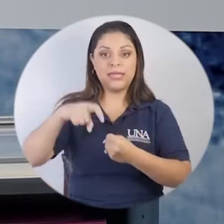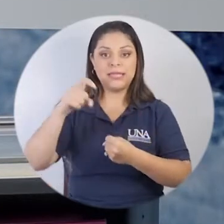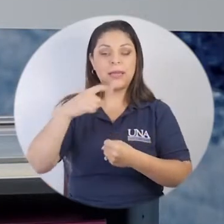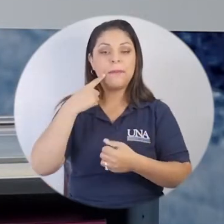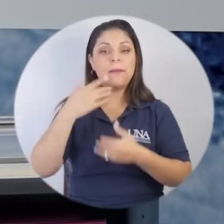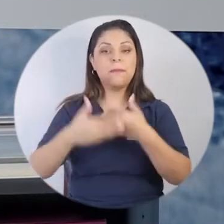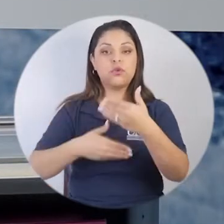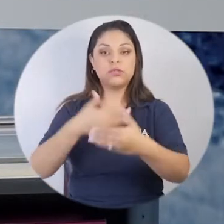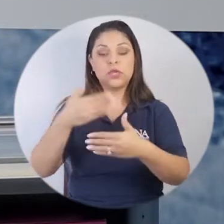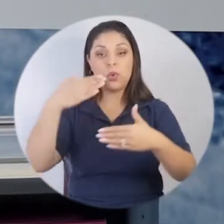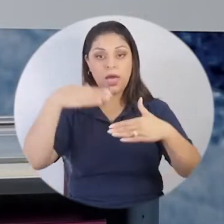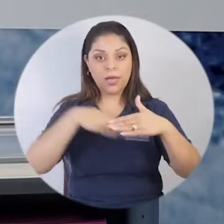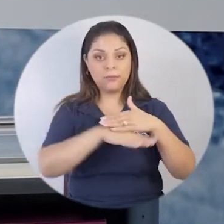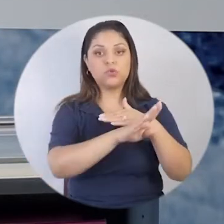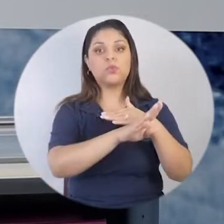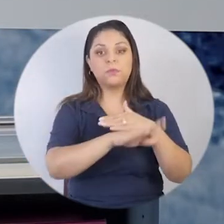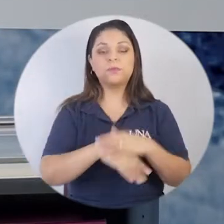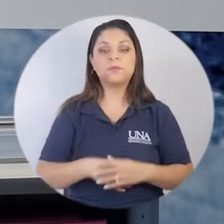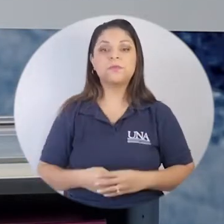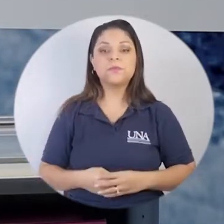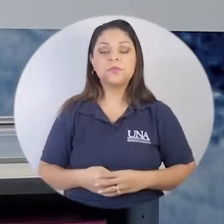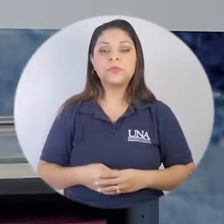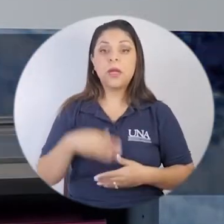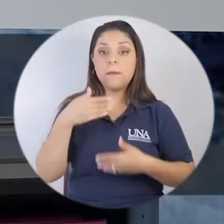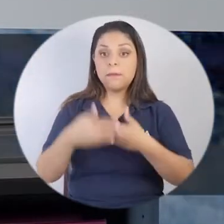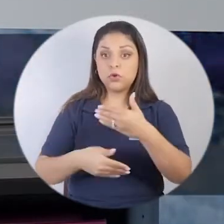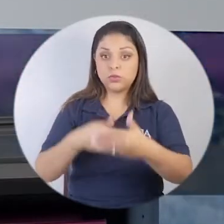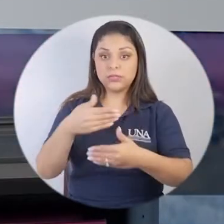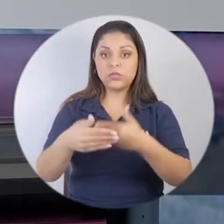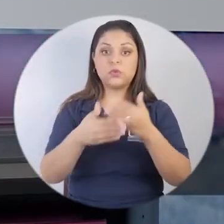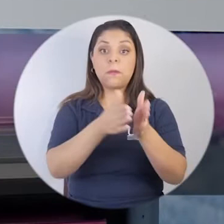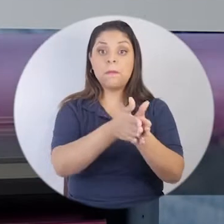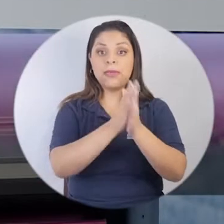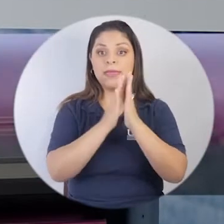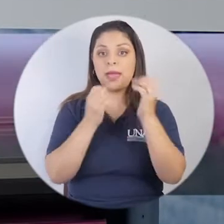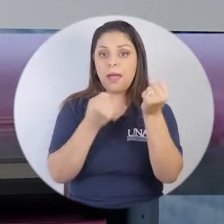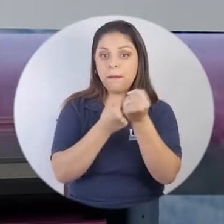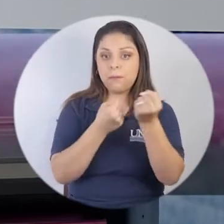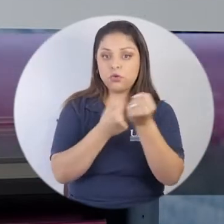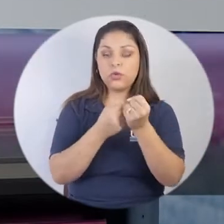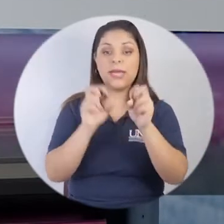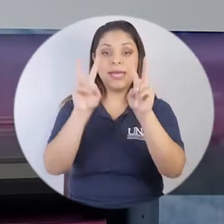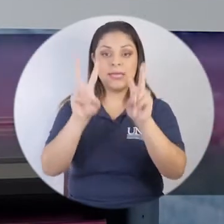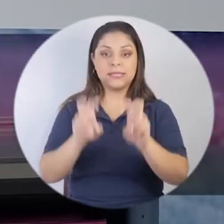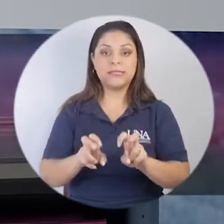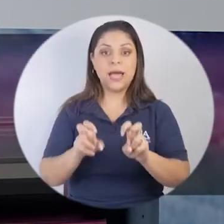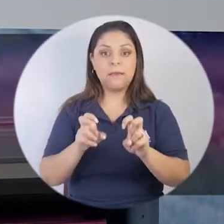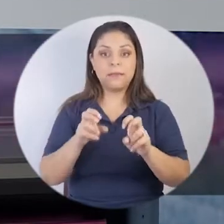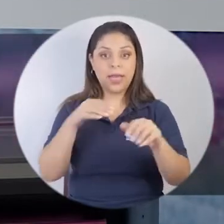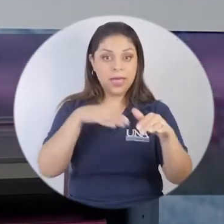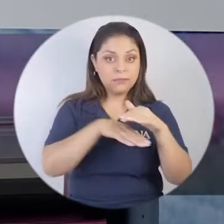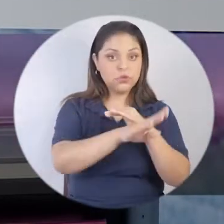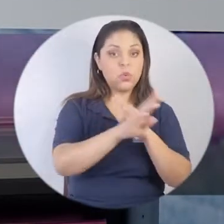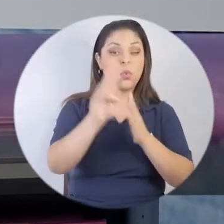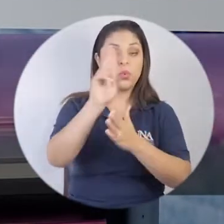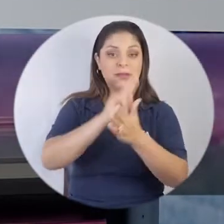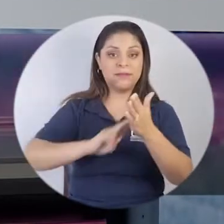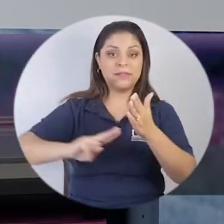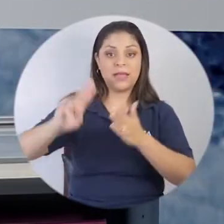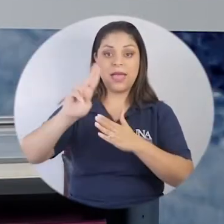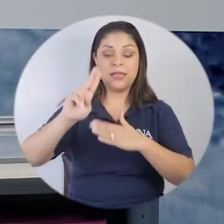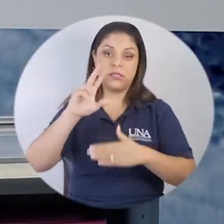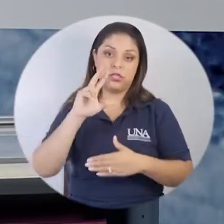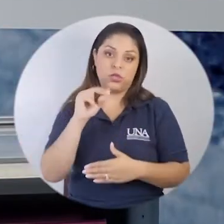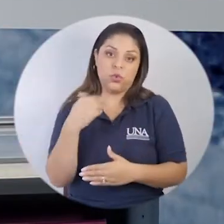requiere para el proceso de admisión, ¿verdad?, desde lo que es el proceso para solicitar apoyos para el examen de admisión, ¿verdad?